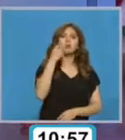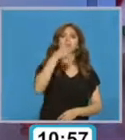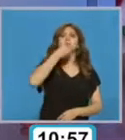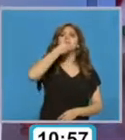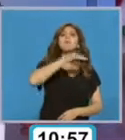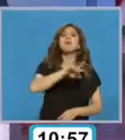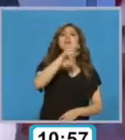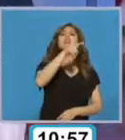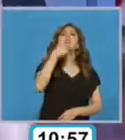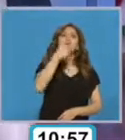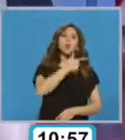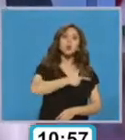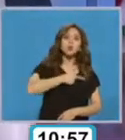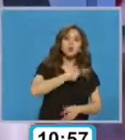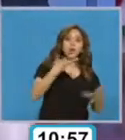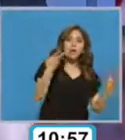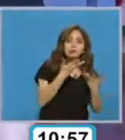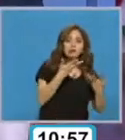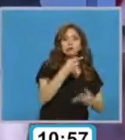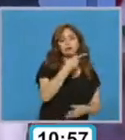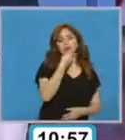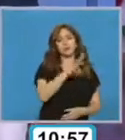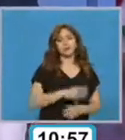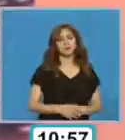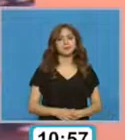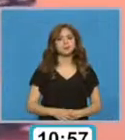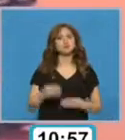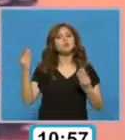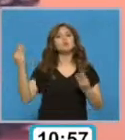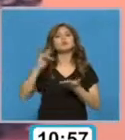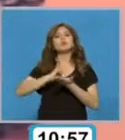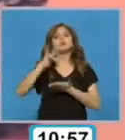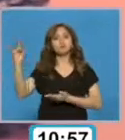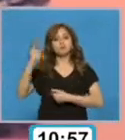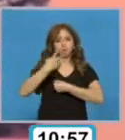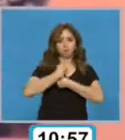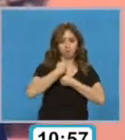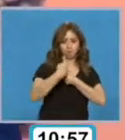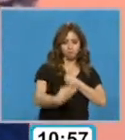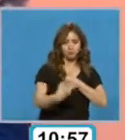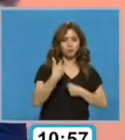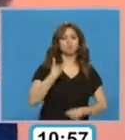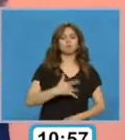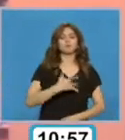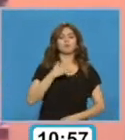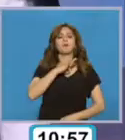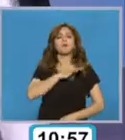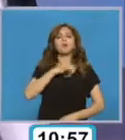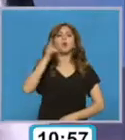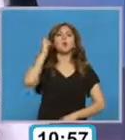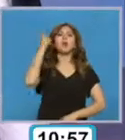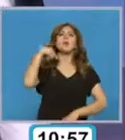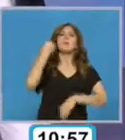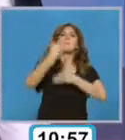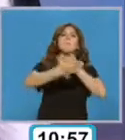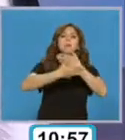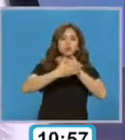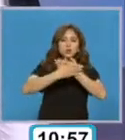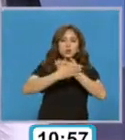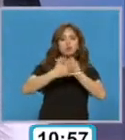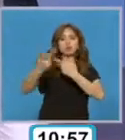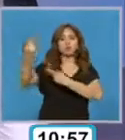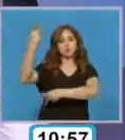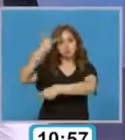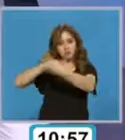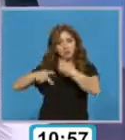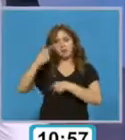Algo que le quieran decir al público. No, hombre, muchísimas gracias a ustedes por habernos invitado. La verdad estamos muy felices y esperamos poder regresar para cuando tengamos nuestro disco. Esperamos que nos